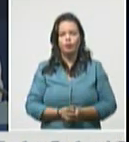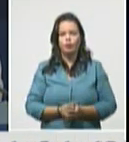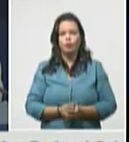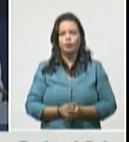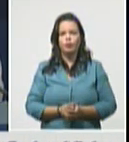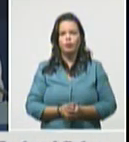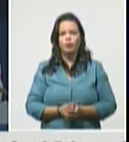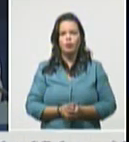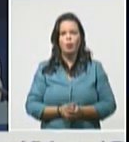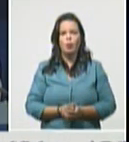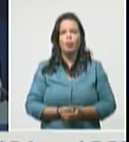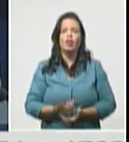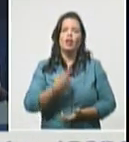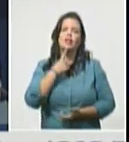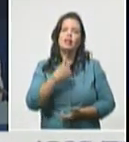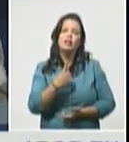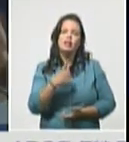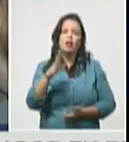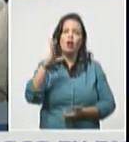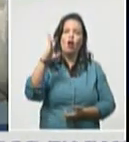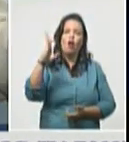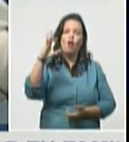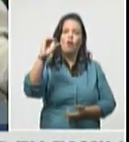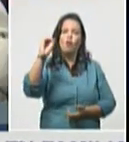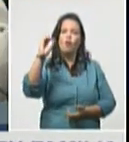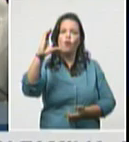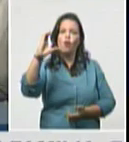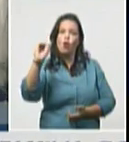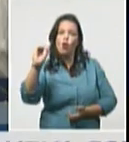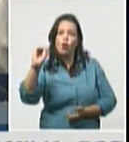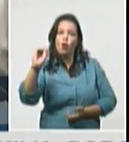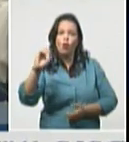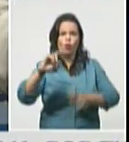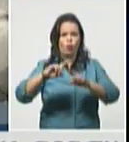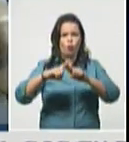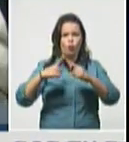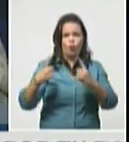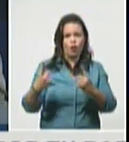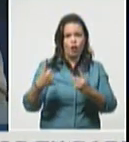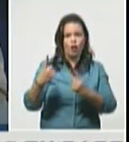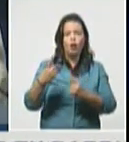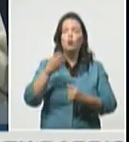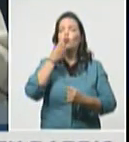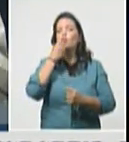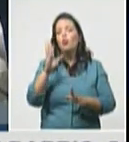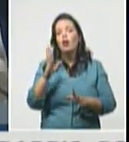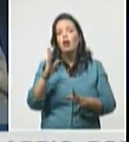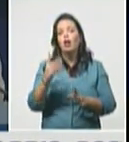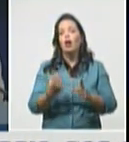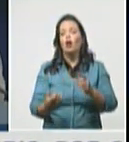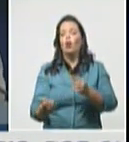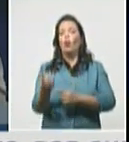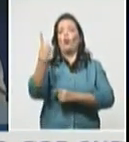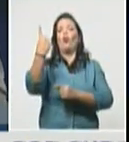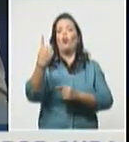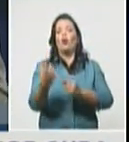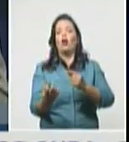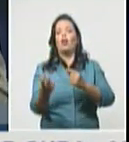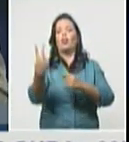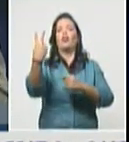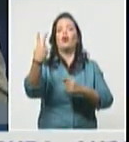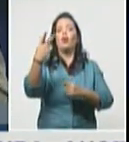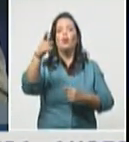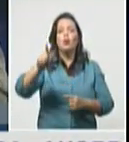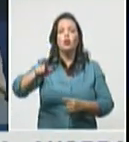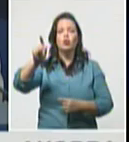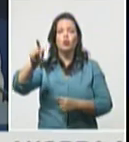hablamos de foco, porque puede que haya en un momento determinado un caso o dos casos que se infectaron en